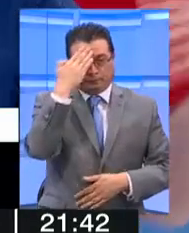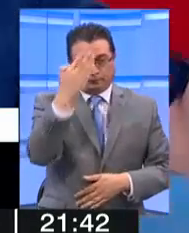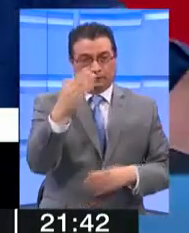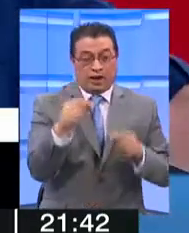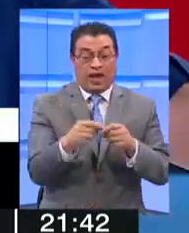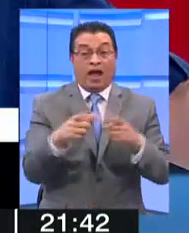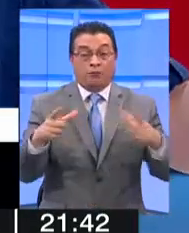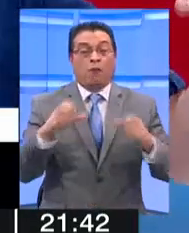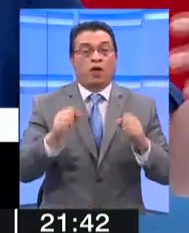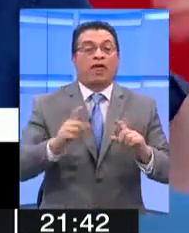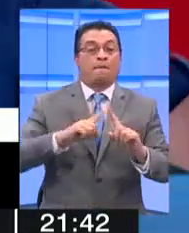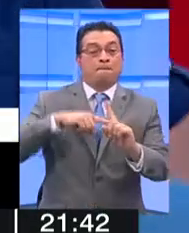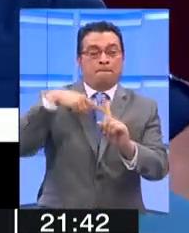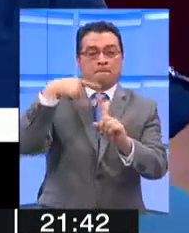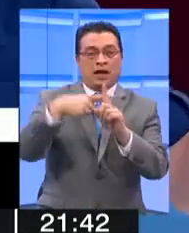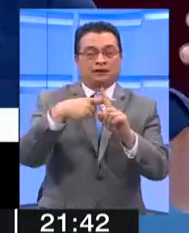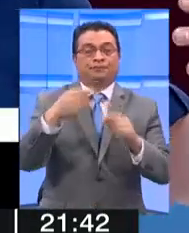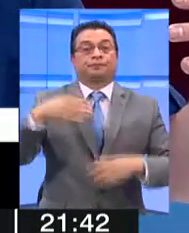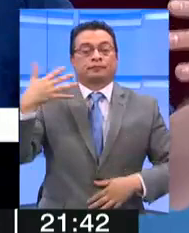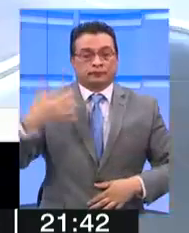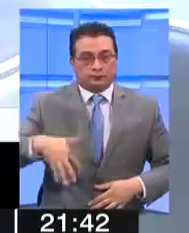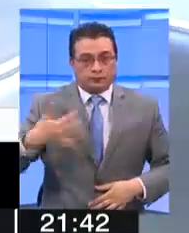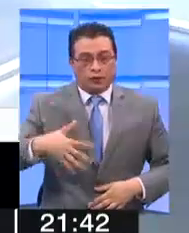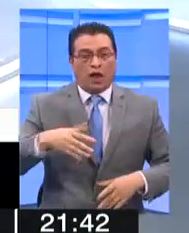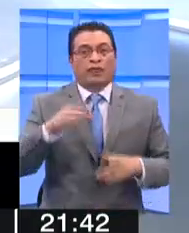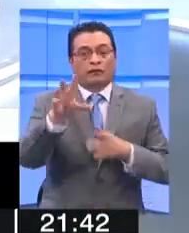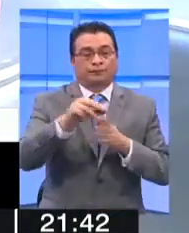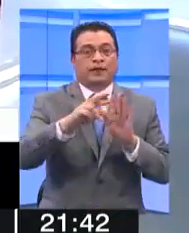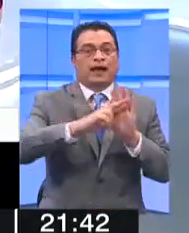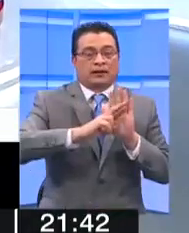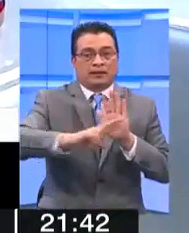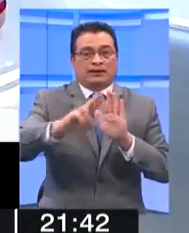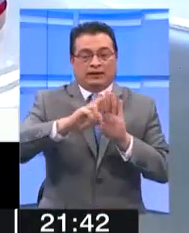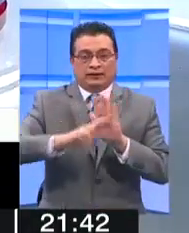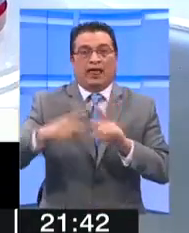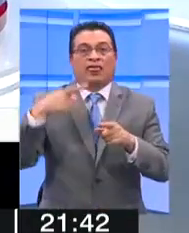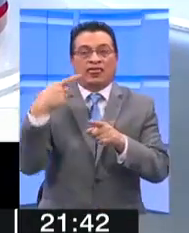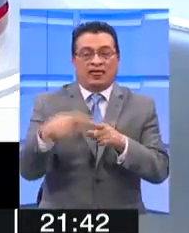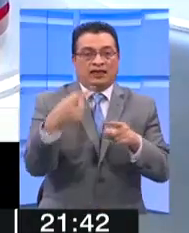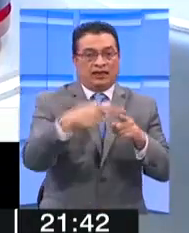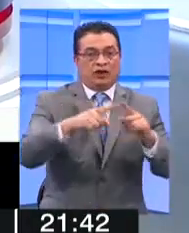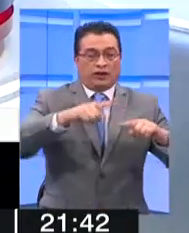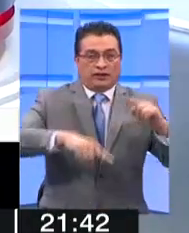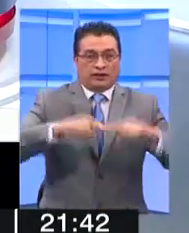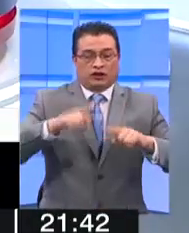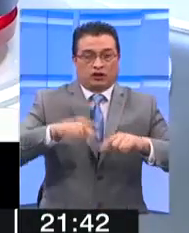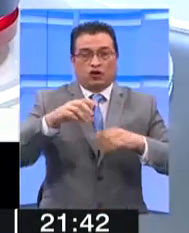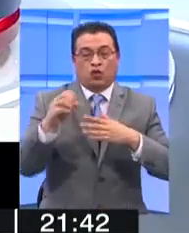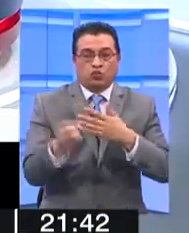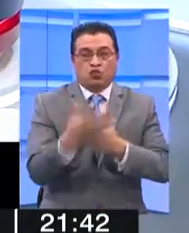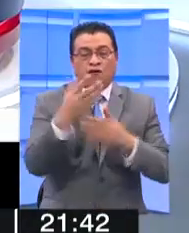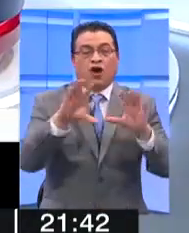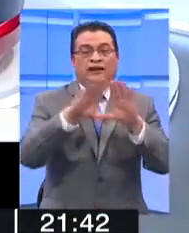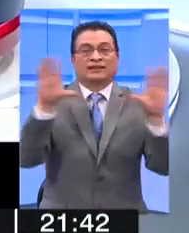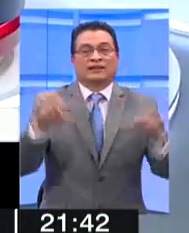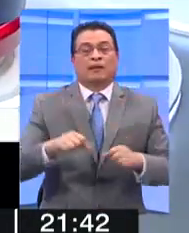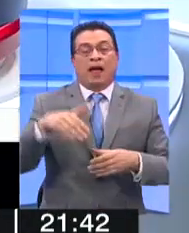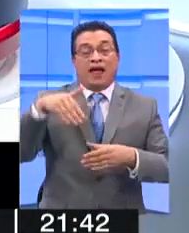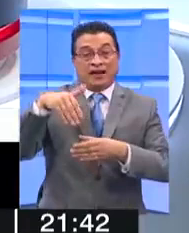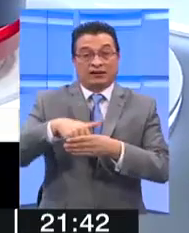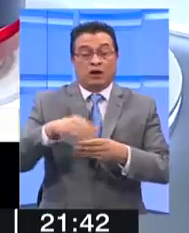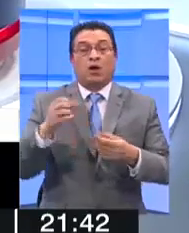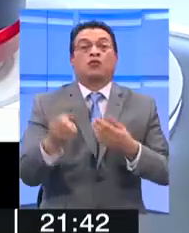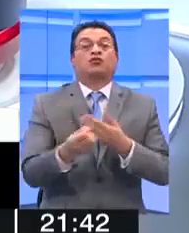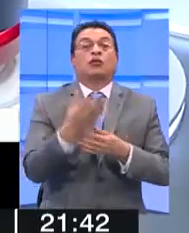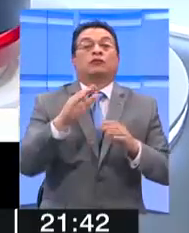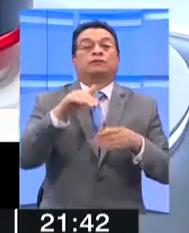contribuir a sumar una importante cantidad de representantes de los distintos territorios, sobre todo por este nuevo sistema electoral, para poder tener más votos